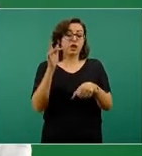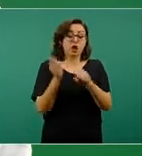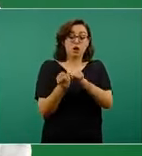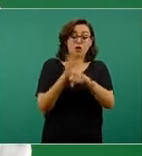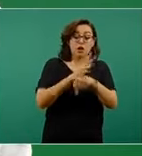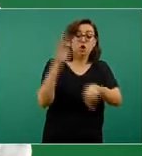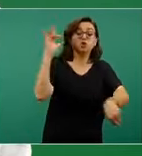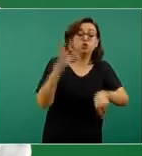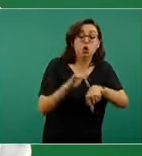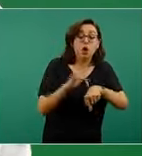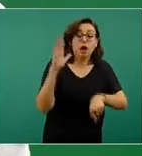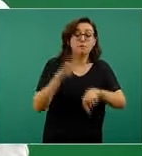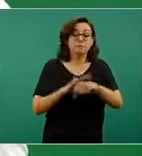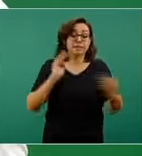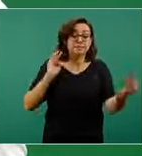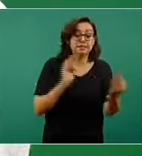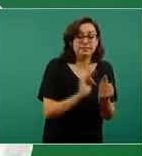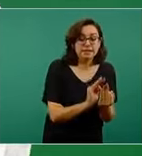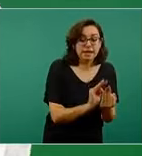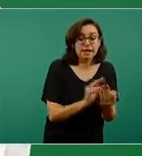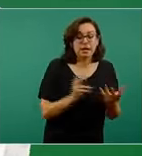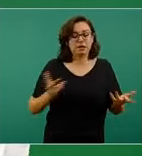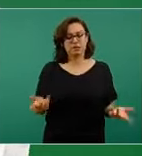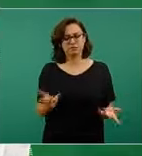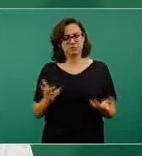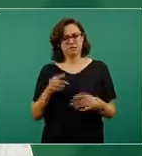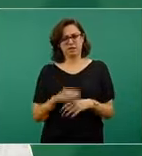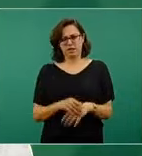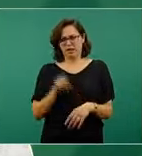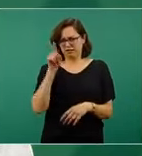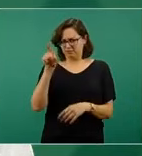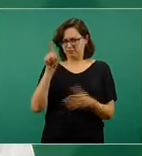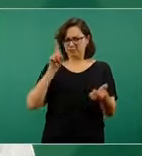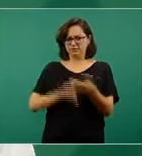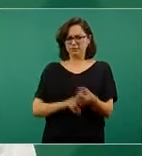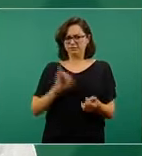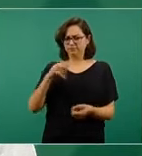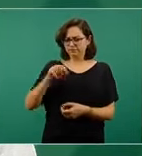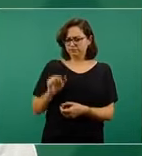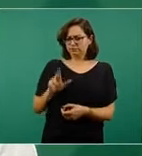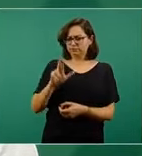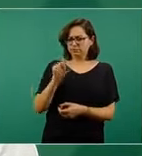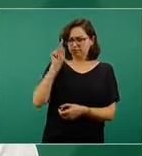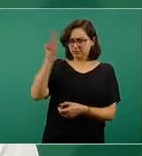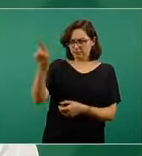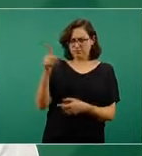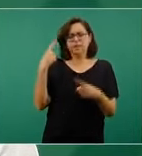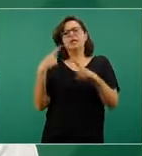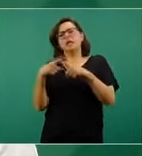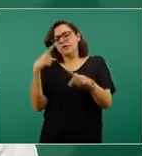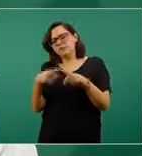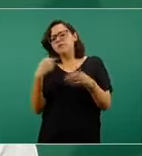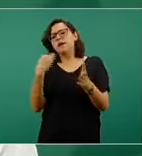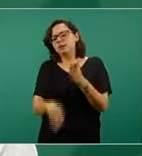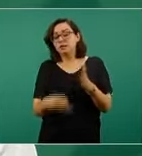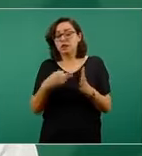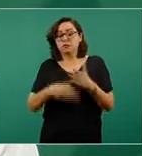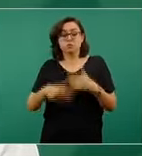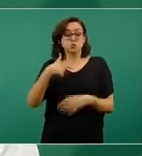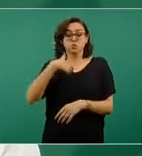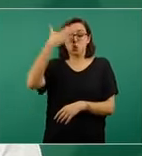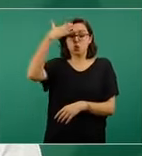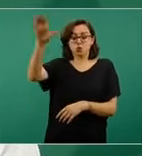de COVID-19. Entonces, no conozco el caso específico de quien le preguntan nuestro Instituto Nacional de Enfermedades Respiratorias, pero lo que habría que